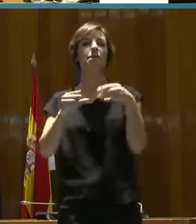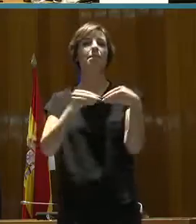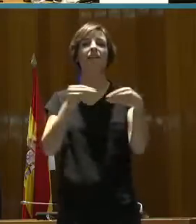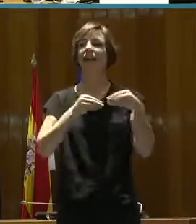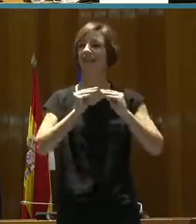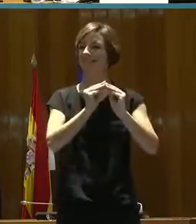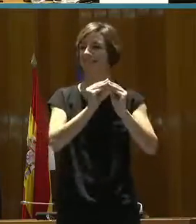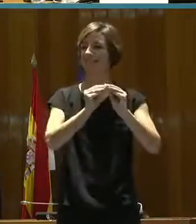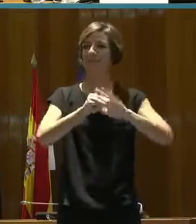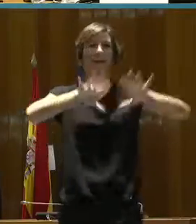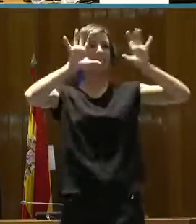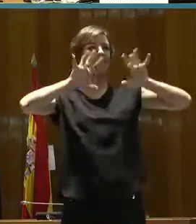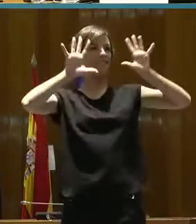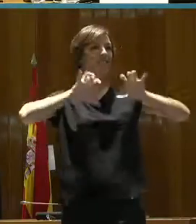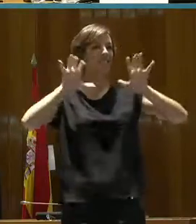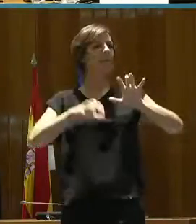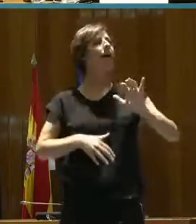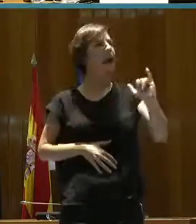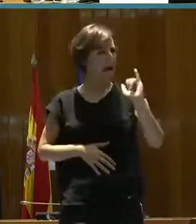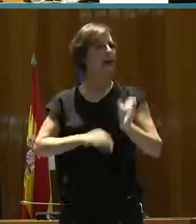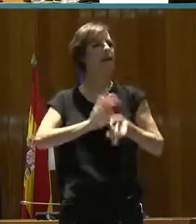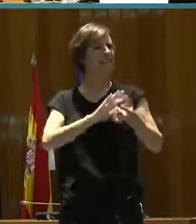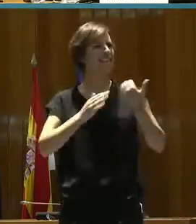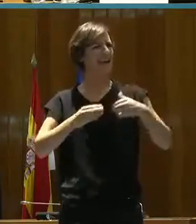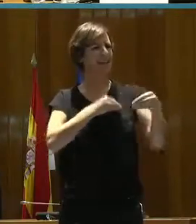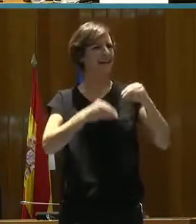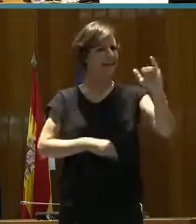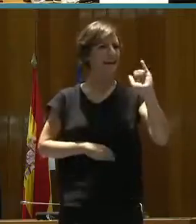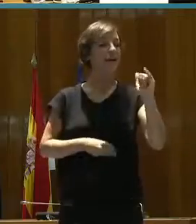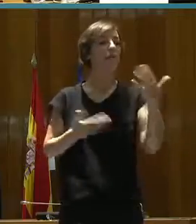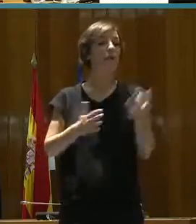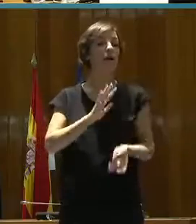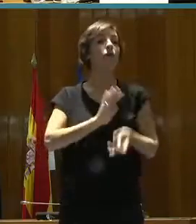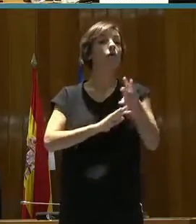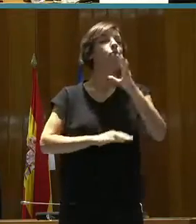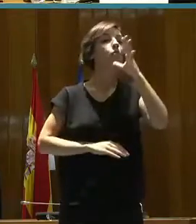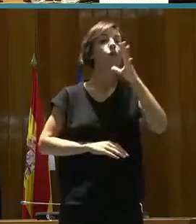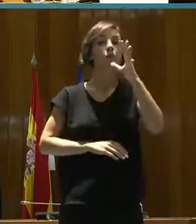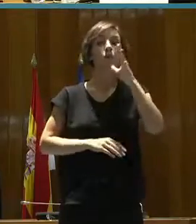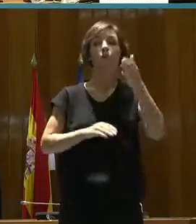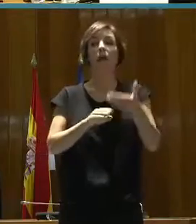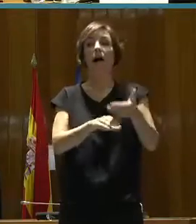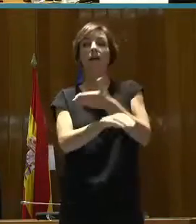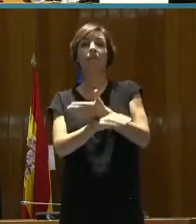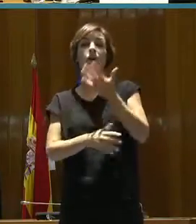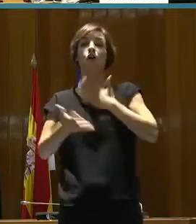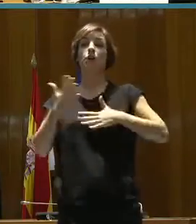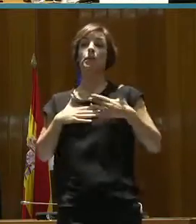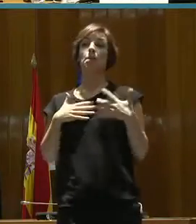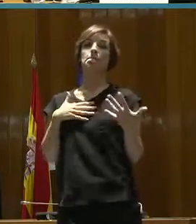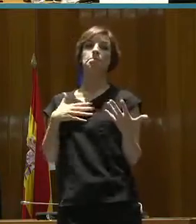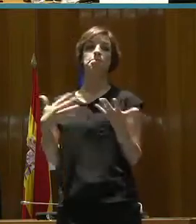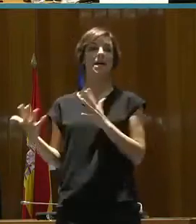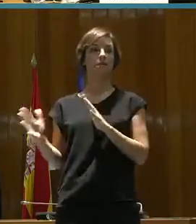aprendizaje, que existen y se han creado, pero se han creado a partir de ese conocimiento parcial que